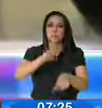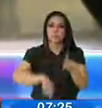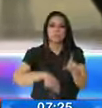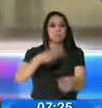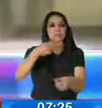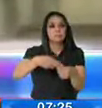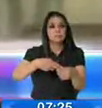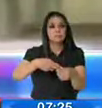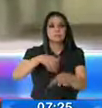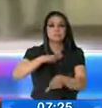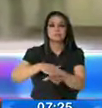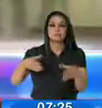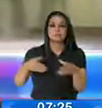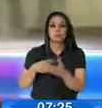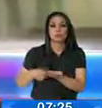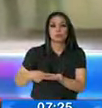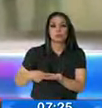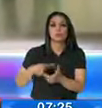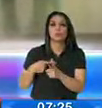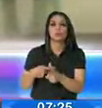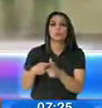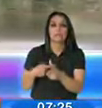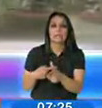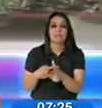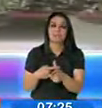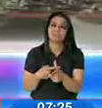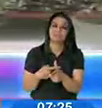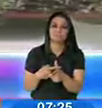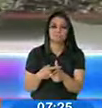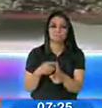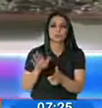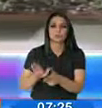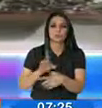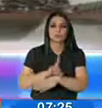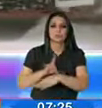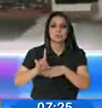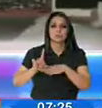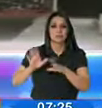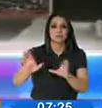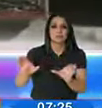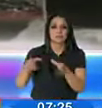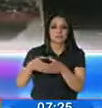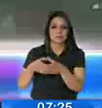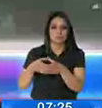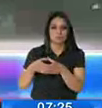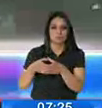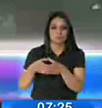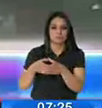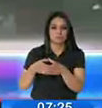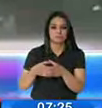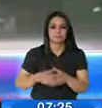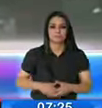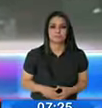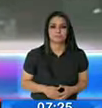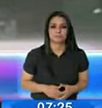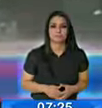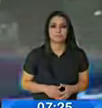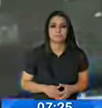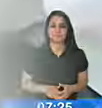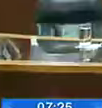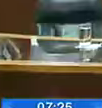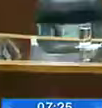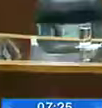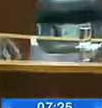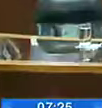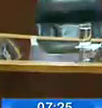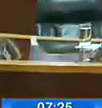debido a una reunión de carácter urgente que mantendría el directorio de esta organización para el tema.